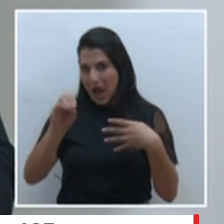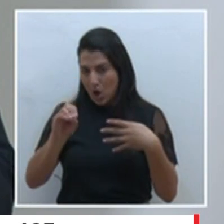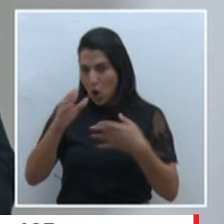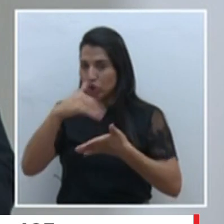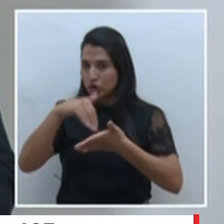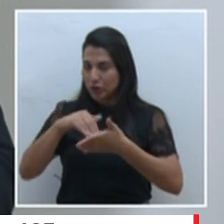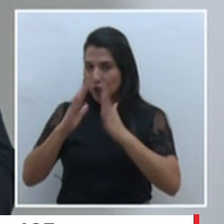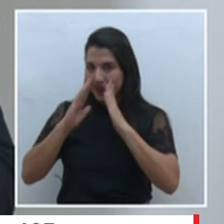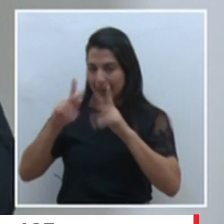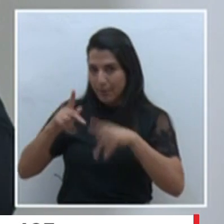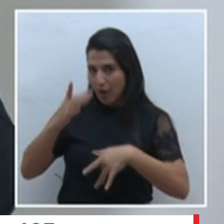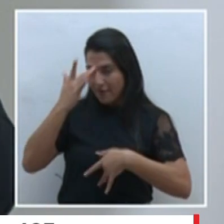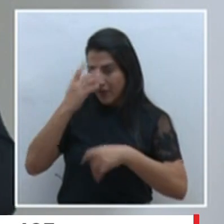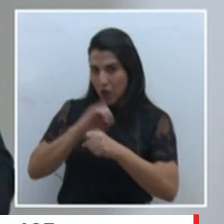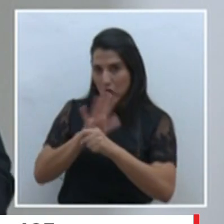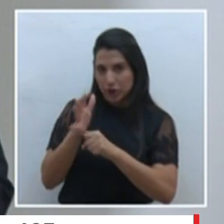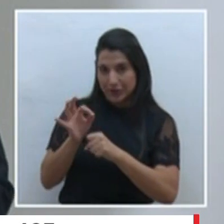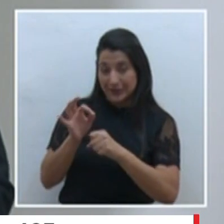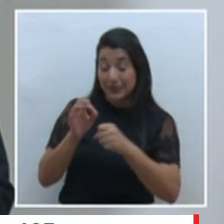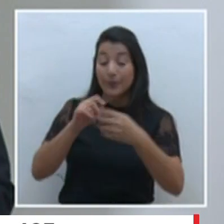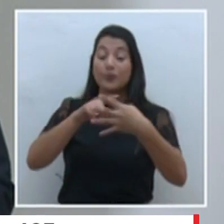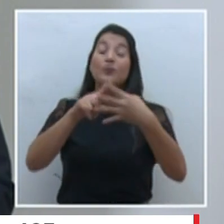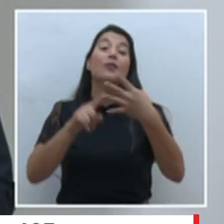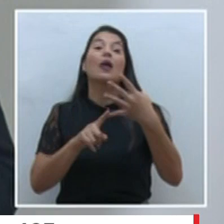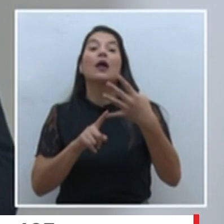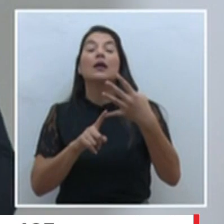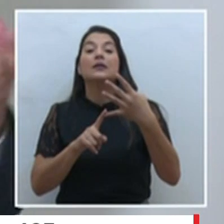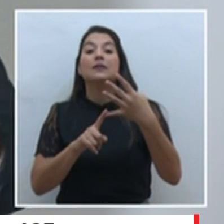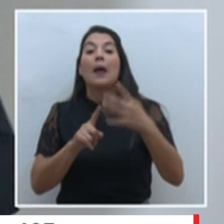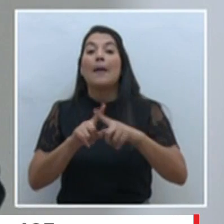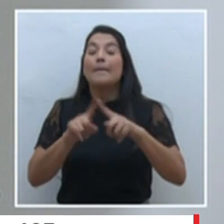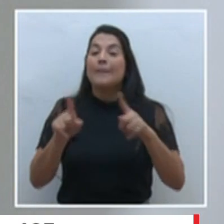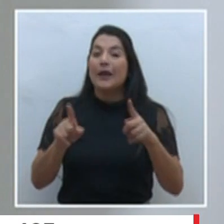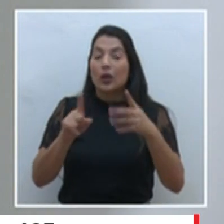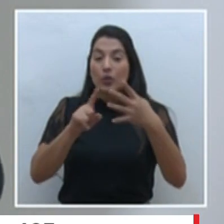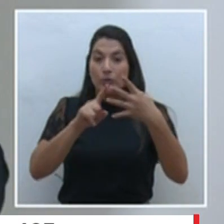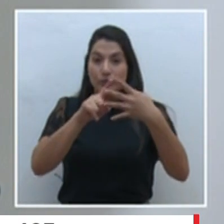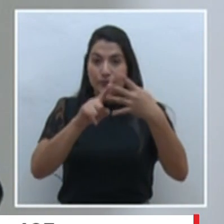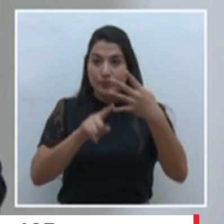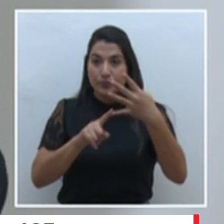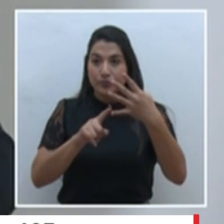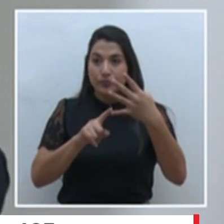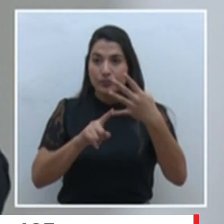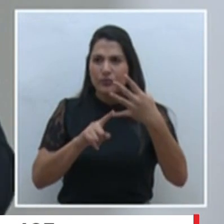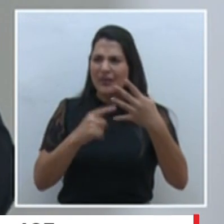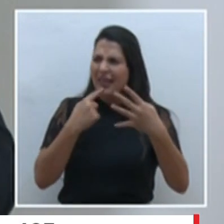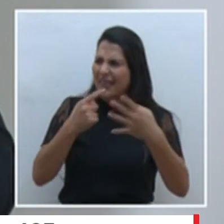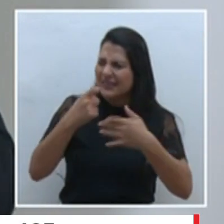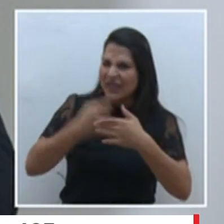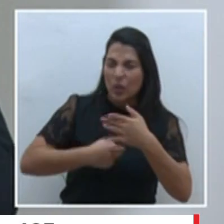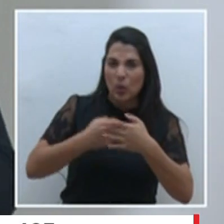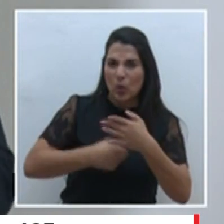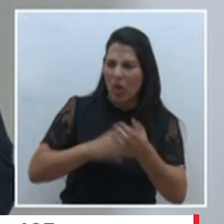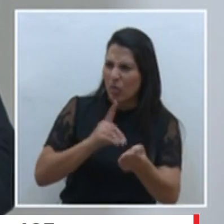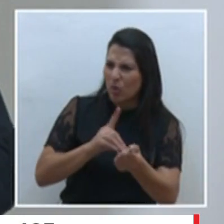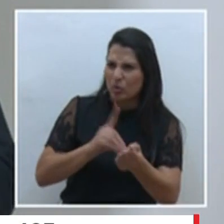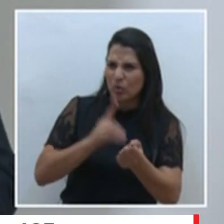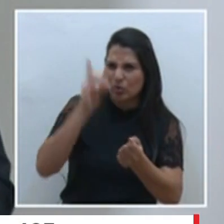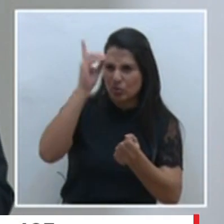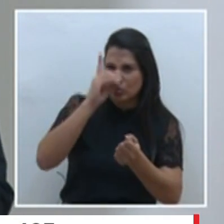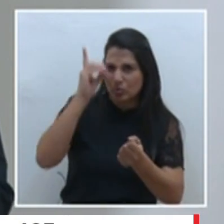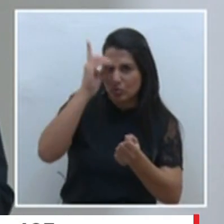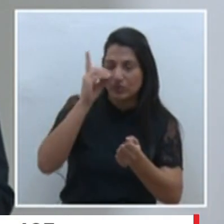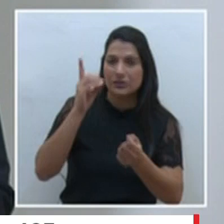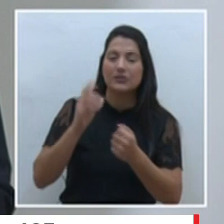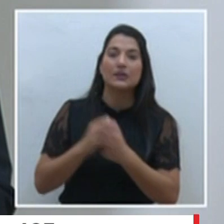pacientes no reflejan un dato estadístico duro, así se dice, creo, ¿verdad, doctor Salas? Un dato estadístico